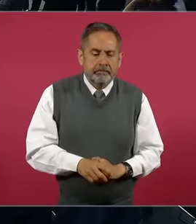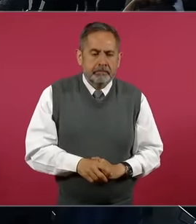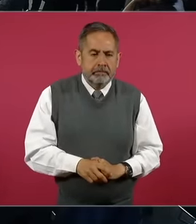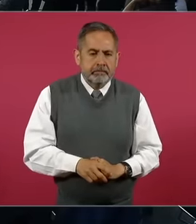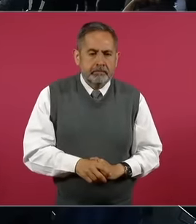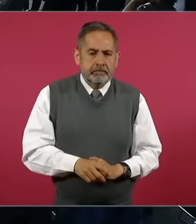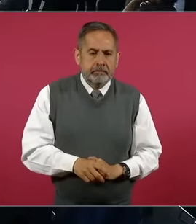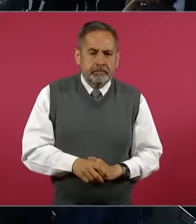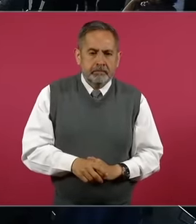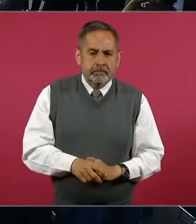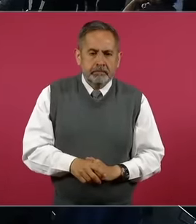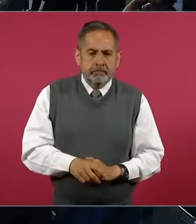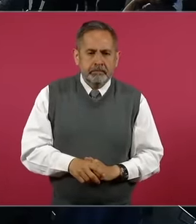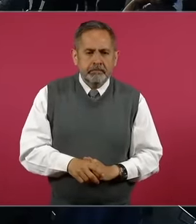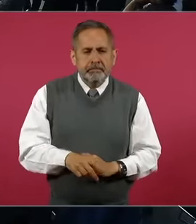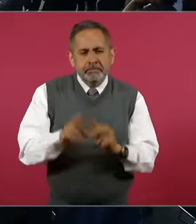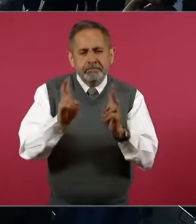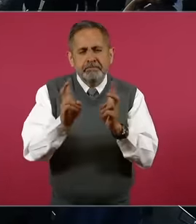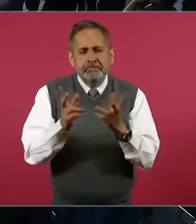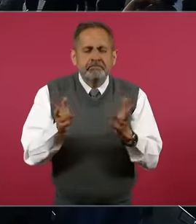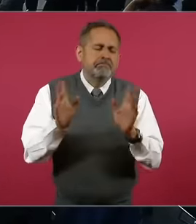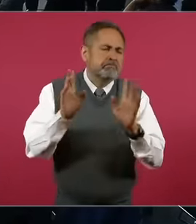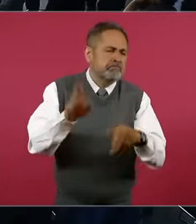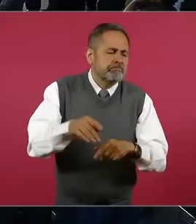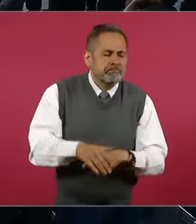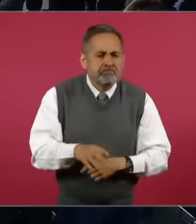Ah, los temas, pues más que nada